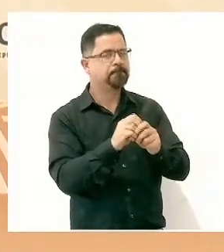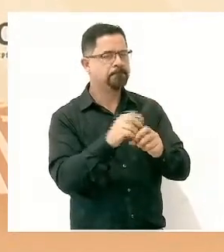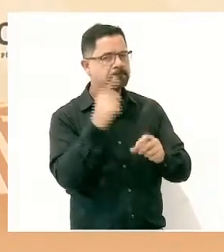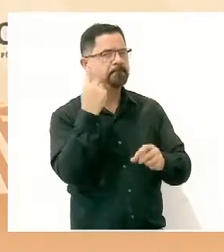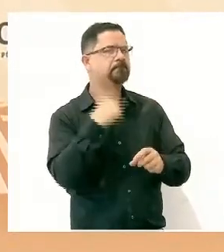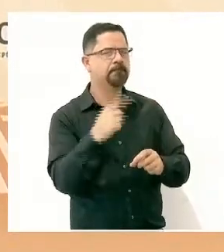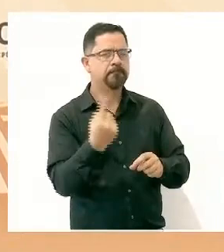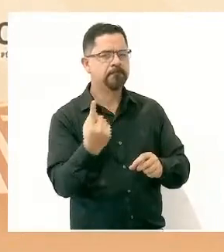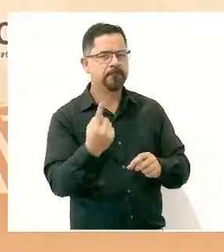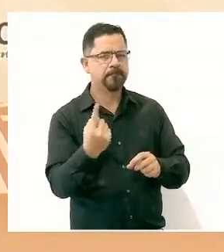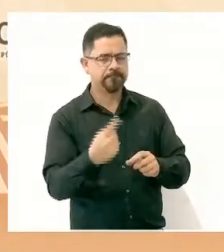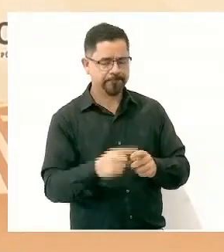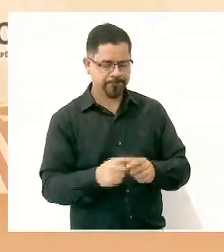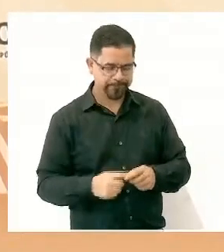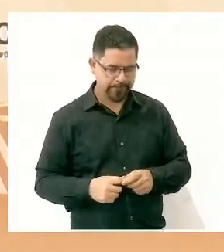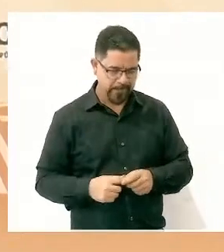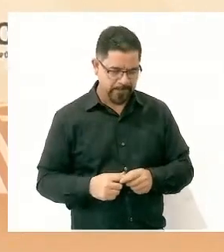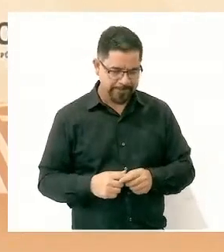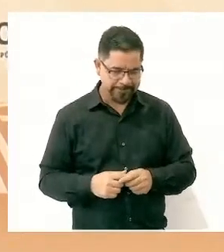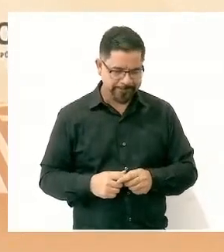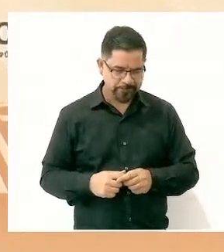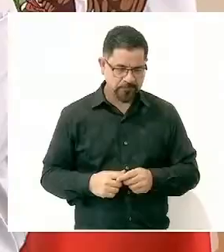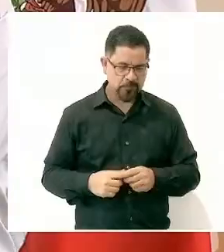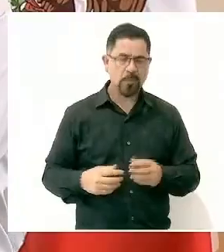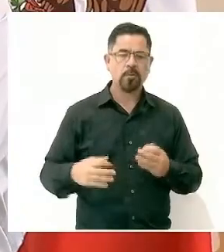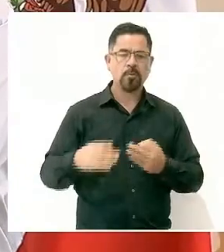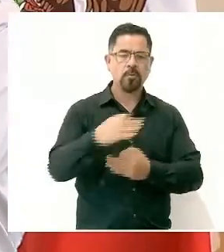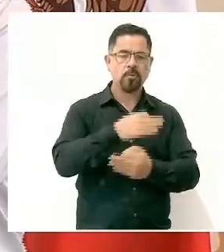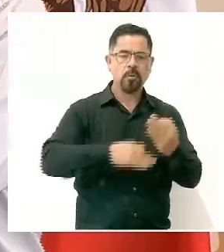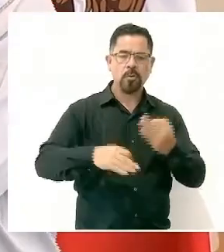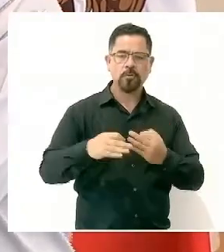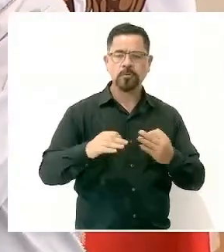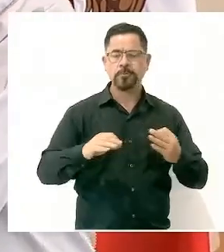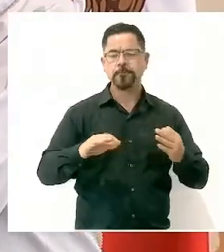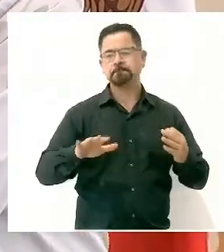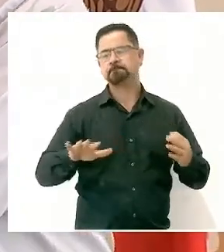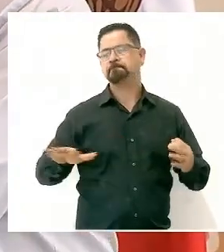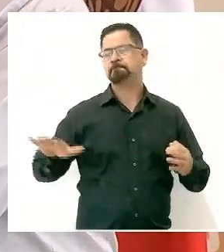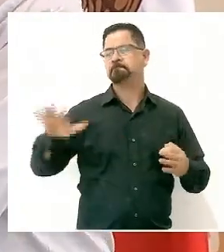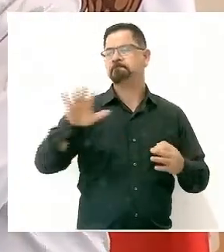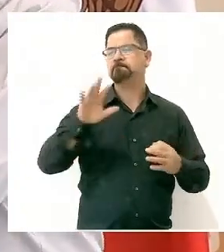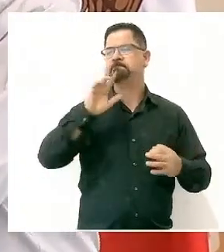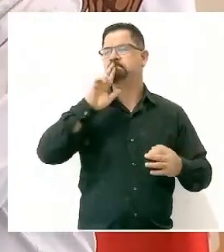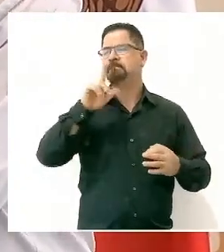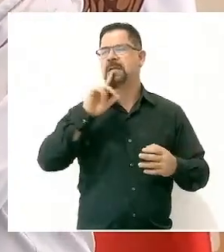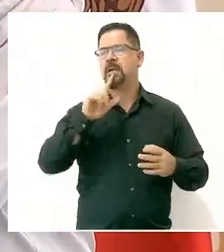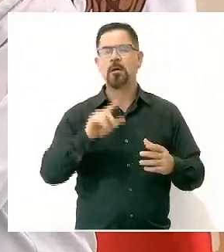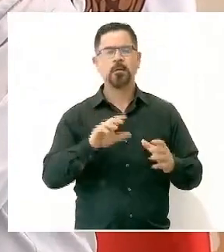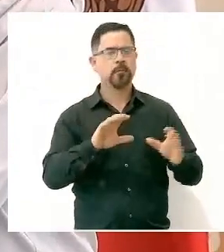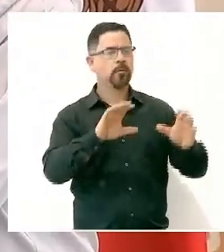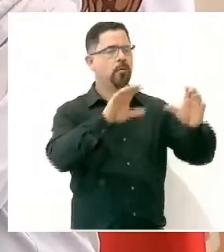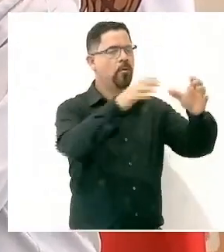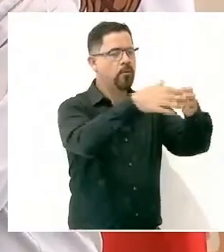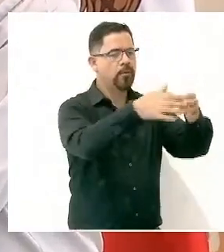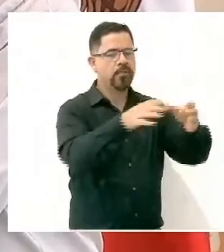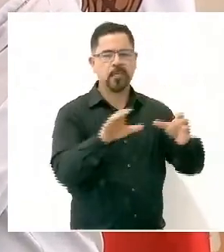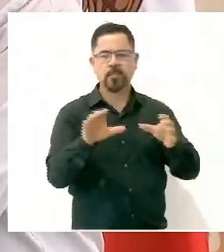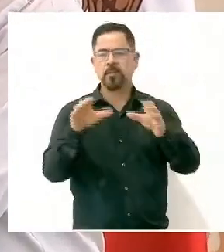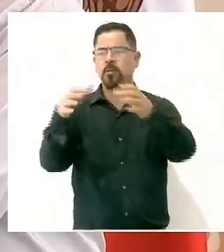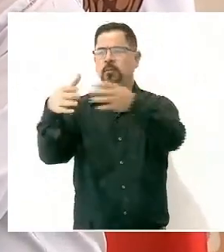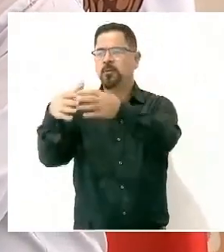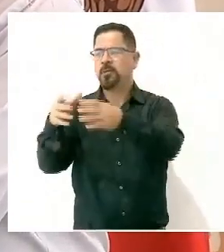para mejorar la situación en cada comunidad, en cada